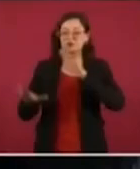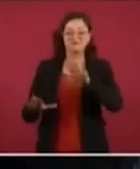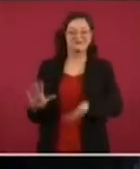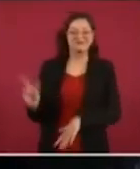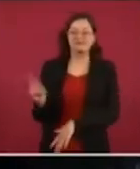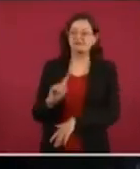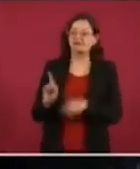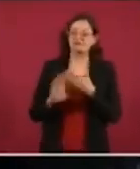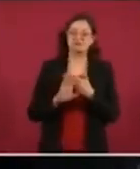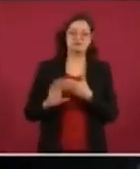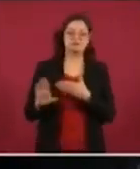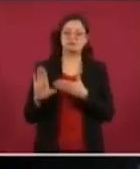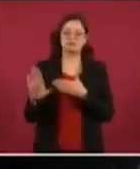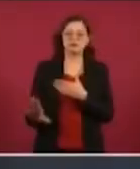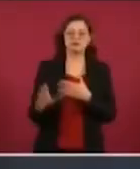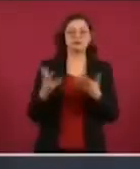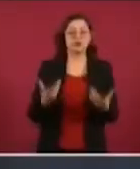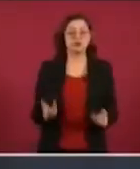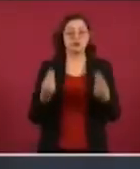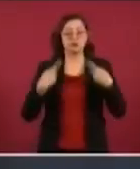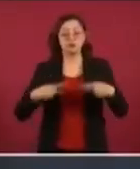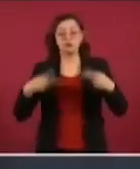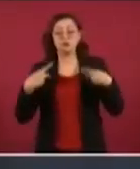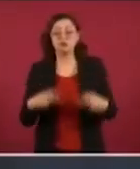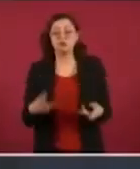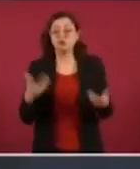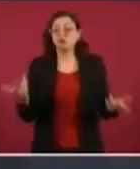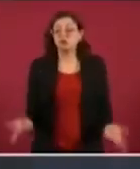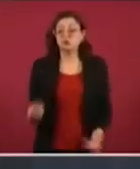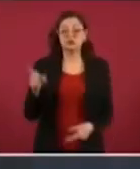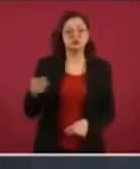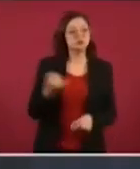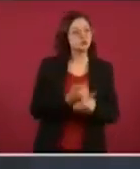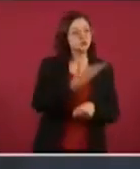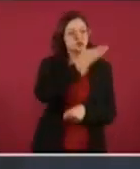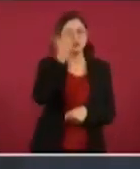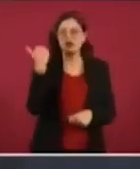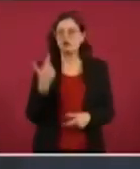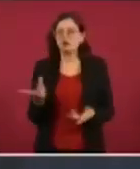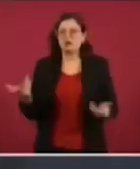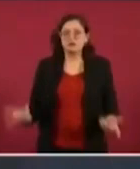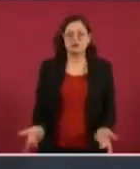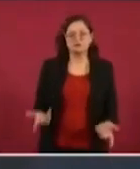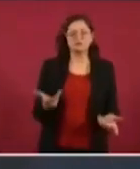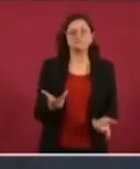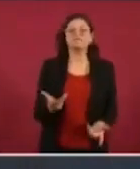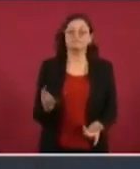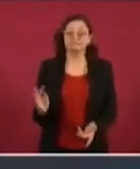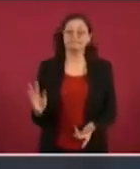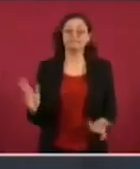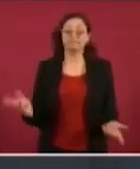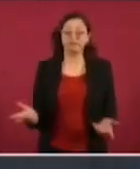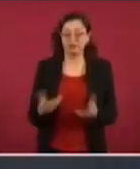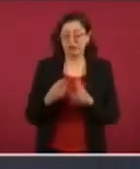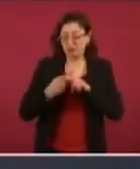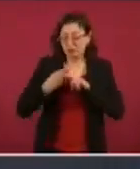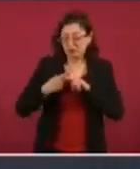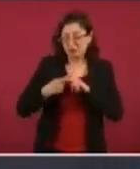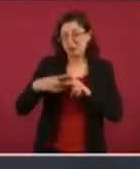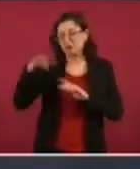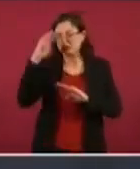la mayoría civiles gente inocente según el cálculo